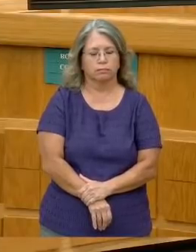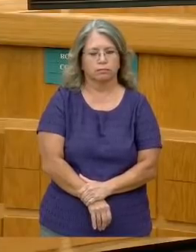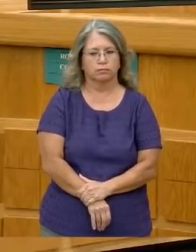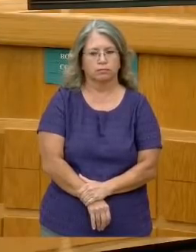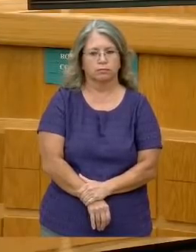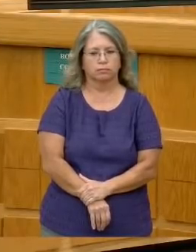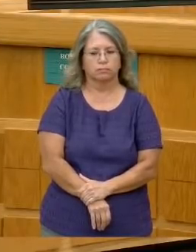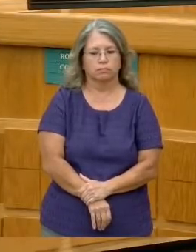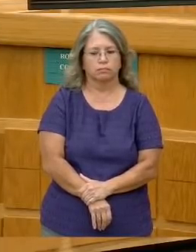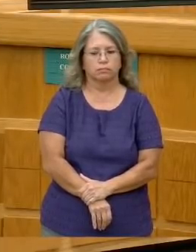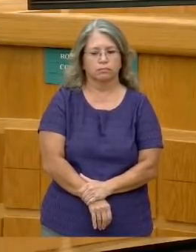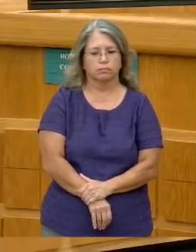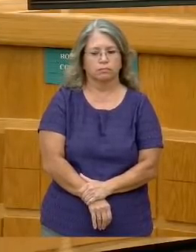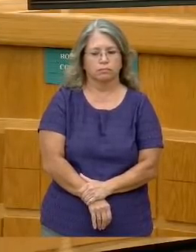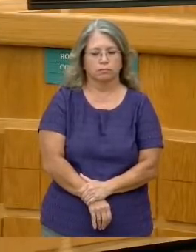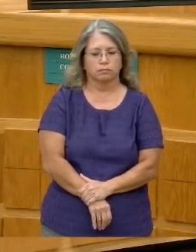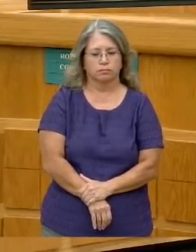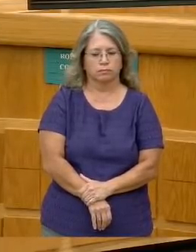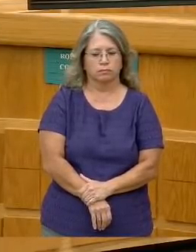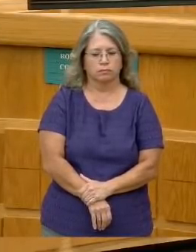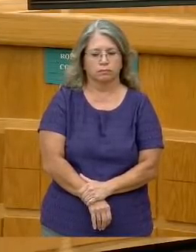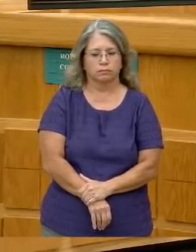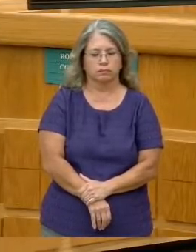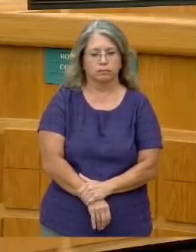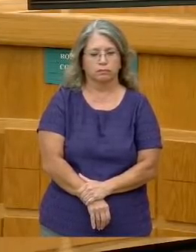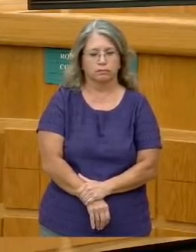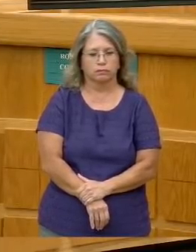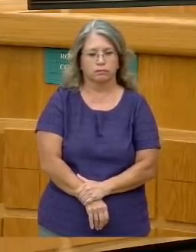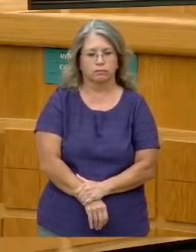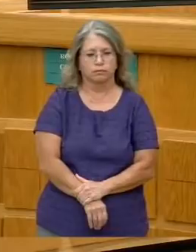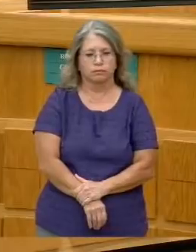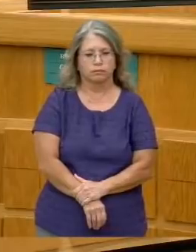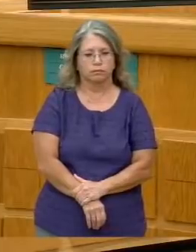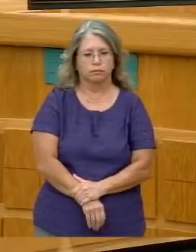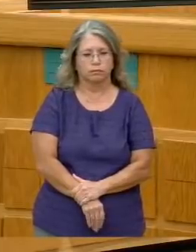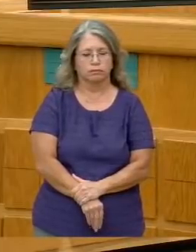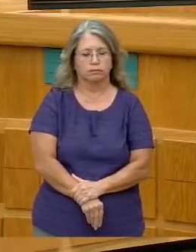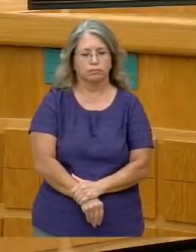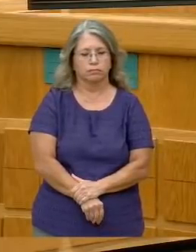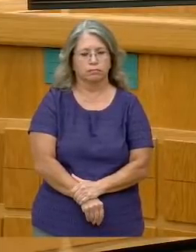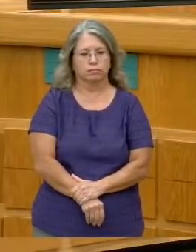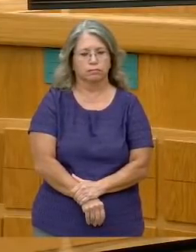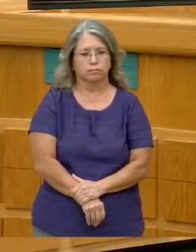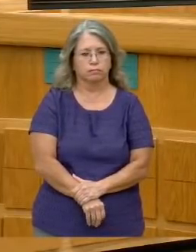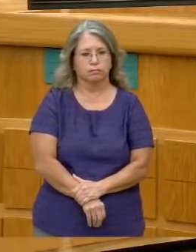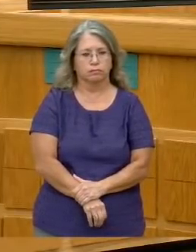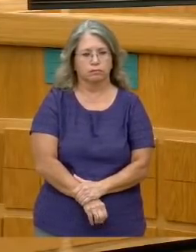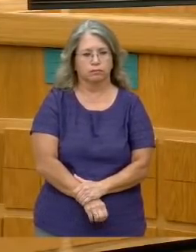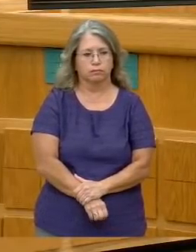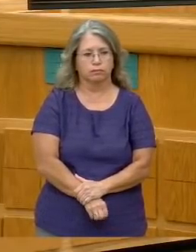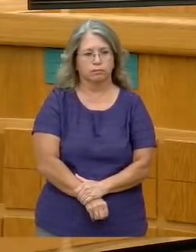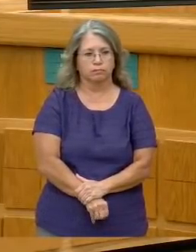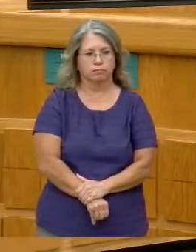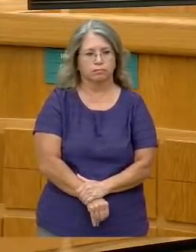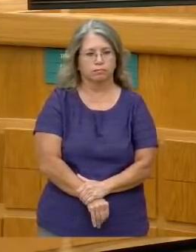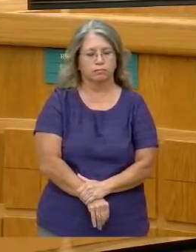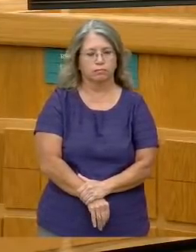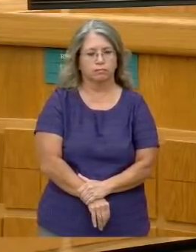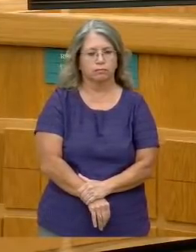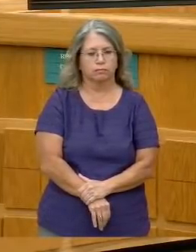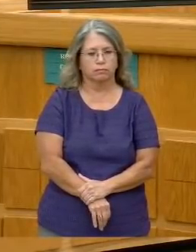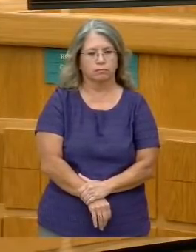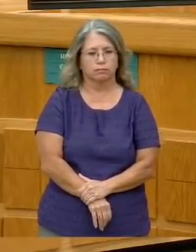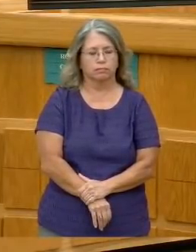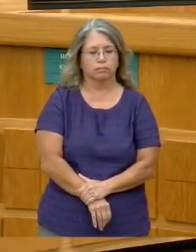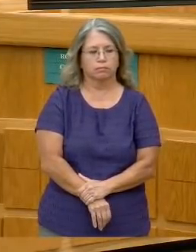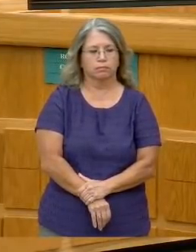de su capacidad. Las áreas conocidas como splash pads también van a estar cerradas. Sunrise Beach, en el lago de Corpus Christi, también va a descontinuar los